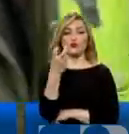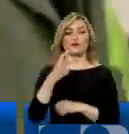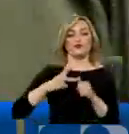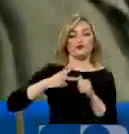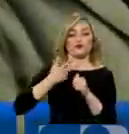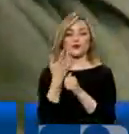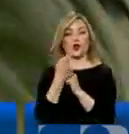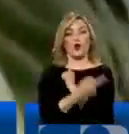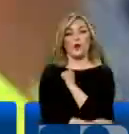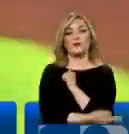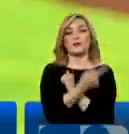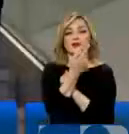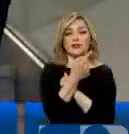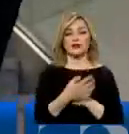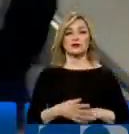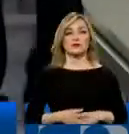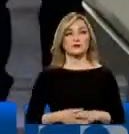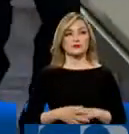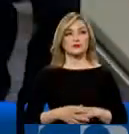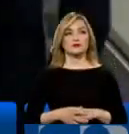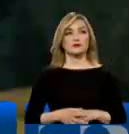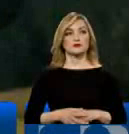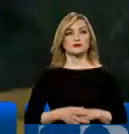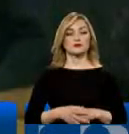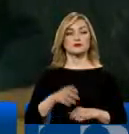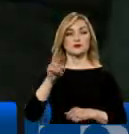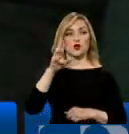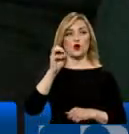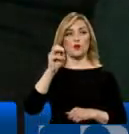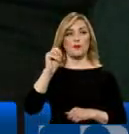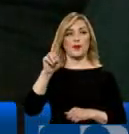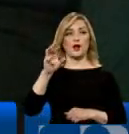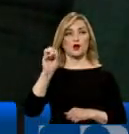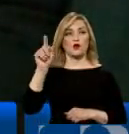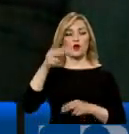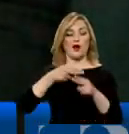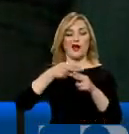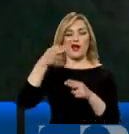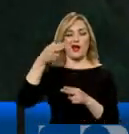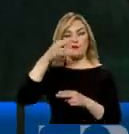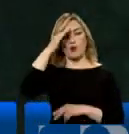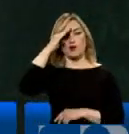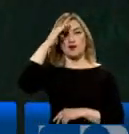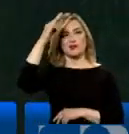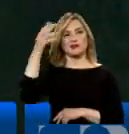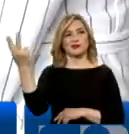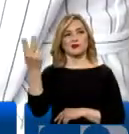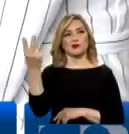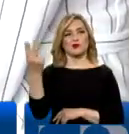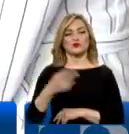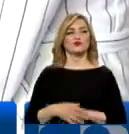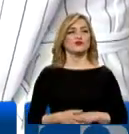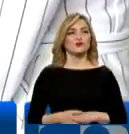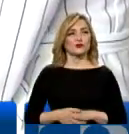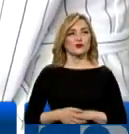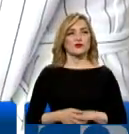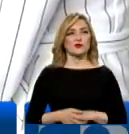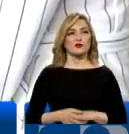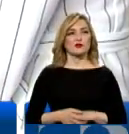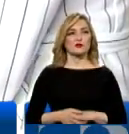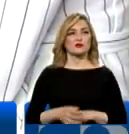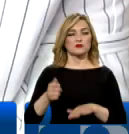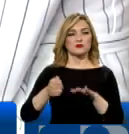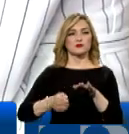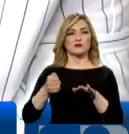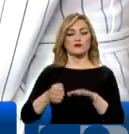tercera condena en el país, la de Romero y la de los exagentes de inteligencia Raúl Chicaiza y Diana Falcón. Con ello, según la defensa